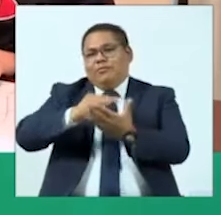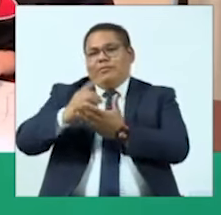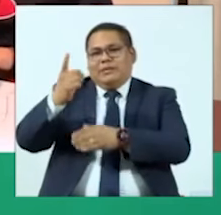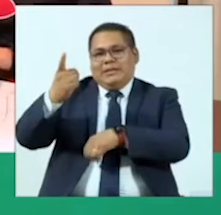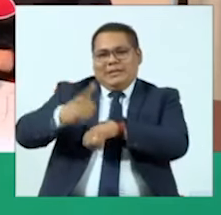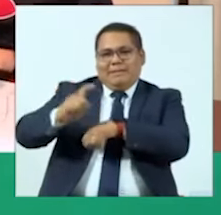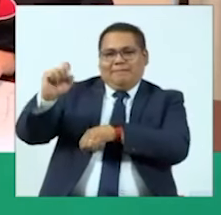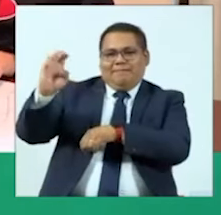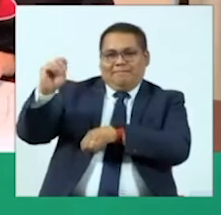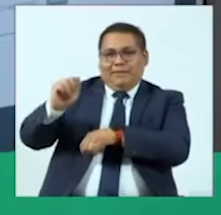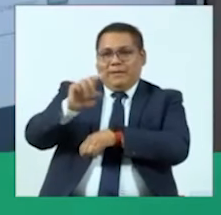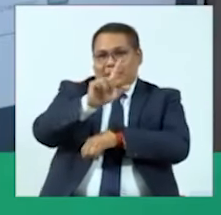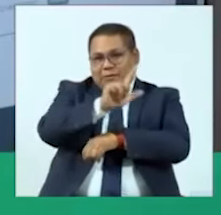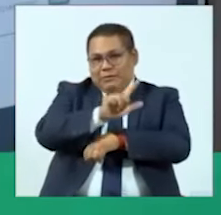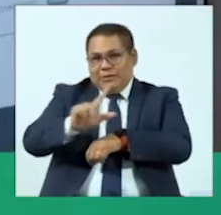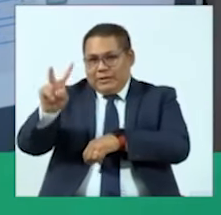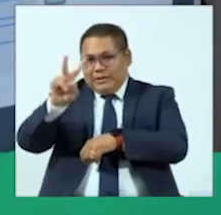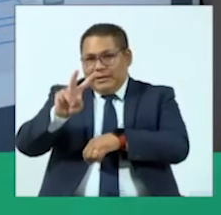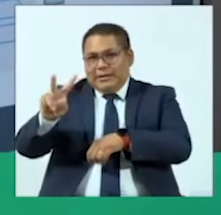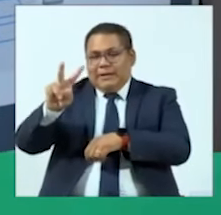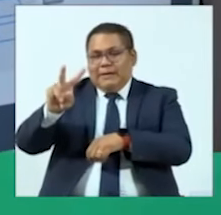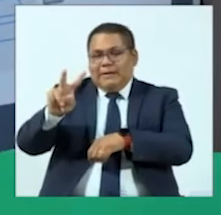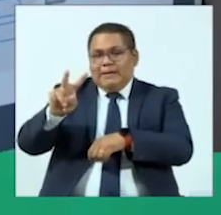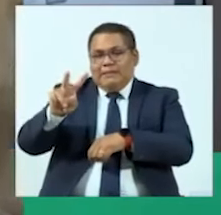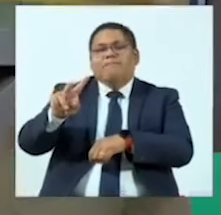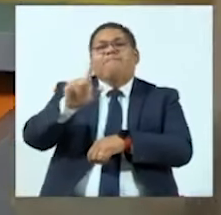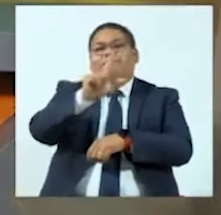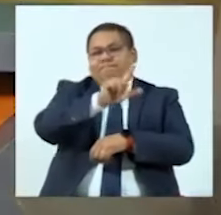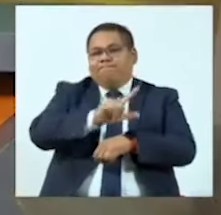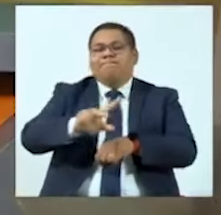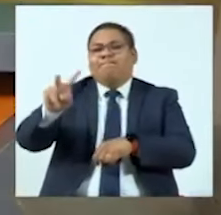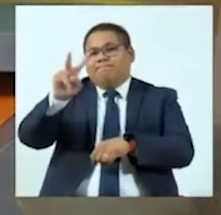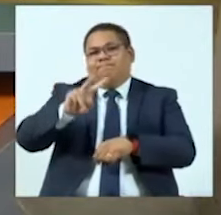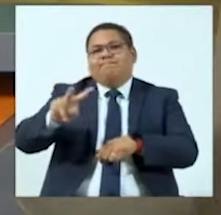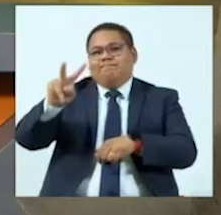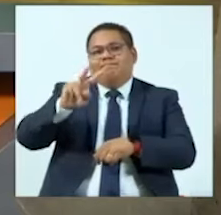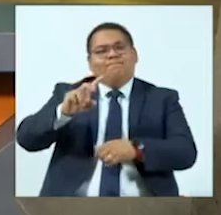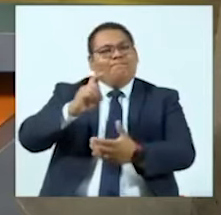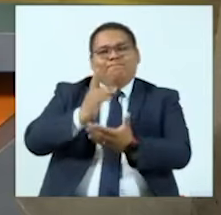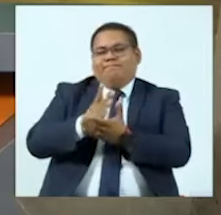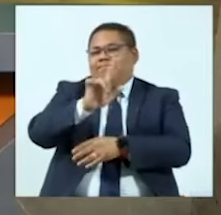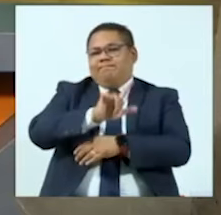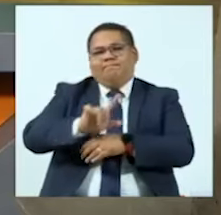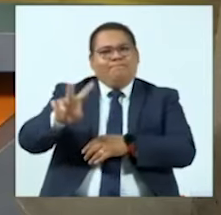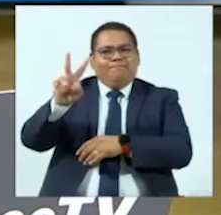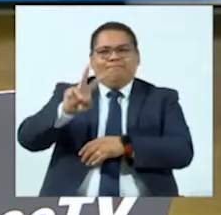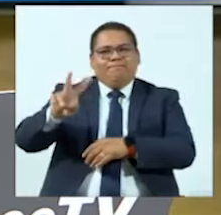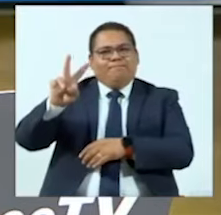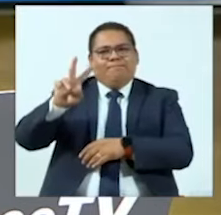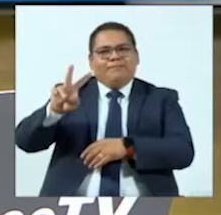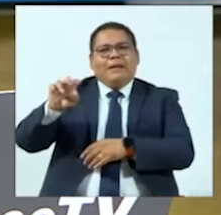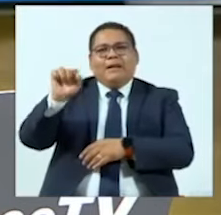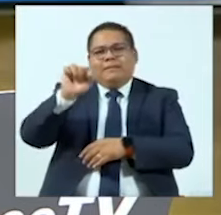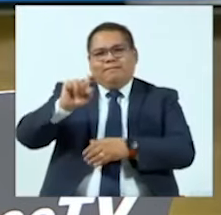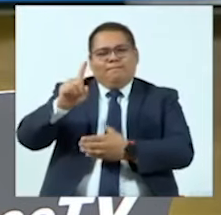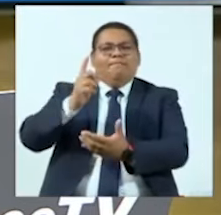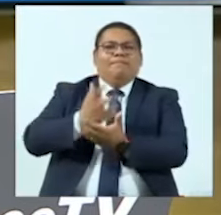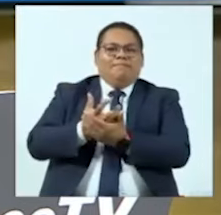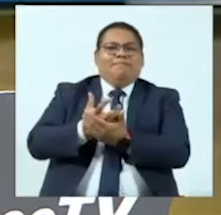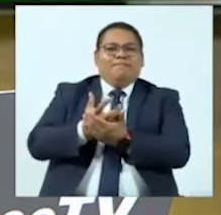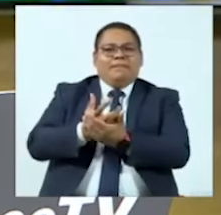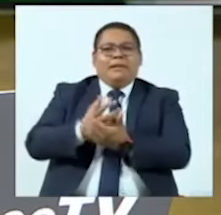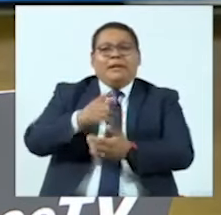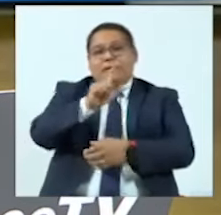lunes a viernes fin de semana no es de lunes a viernes nada más de lunes a viernes Así es acudimos nos la